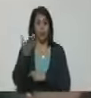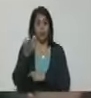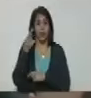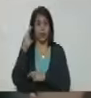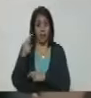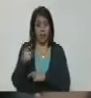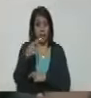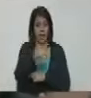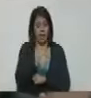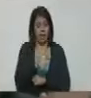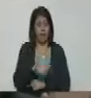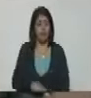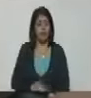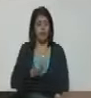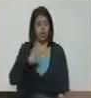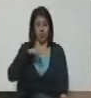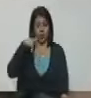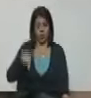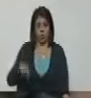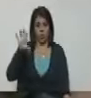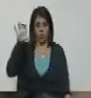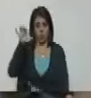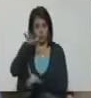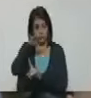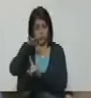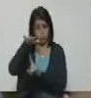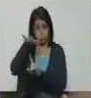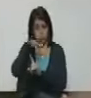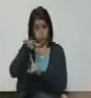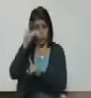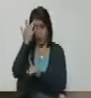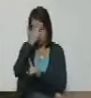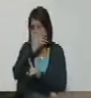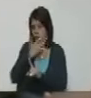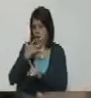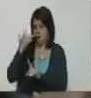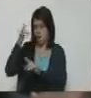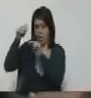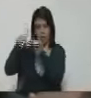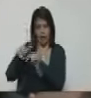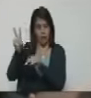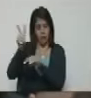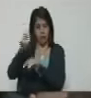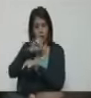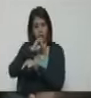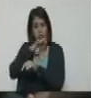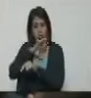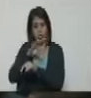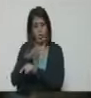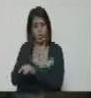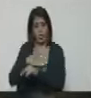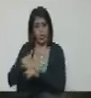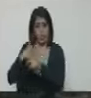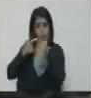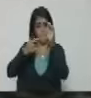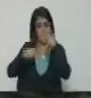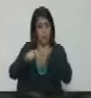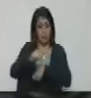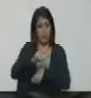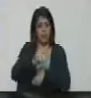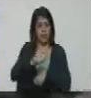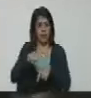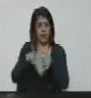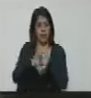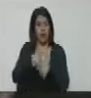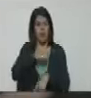que tiene en nuestro país, pues la madre África, históricamente nos pretendieron vender España como la madre